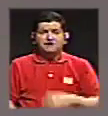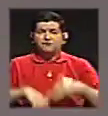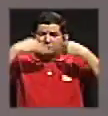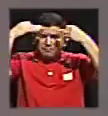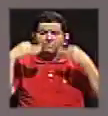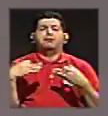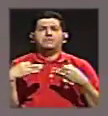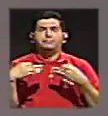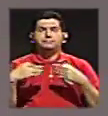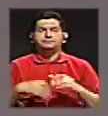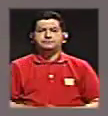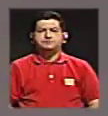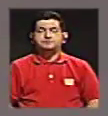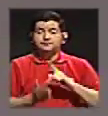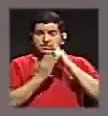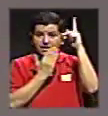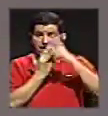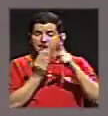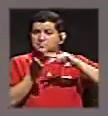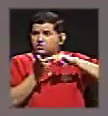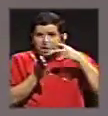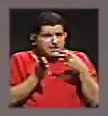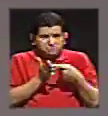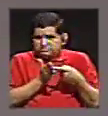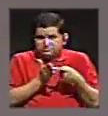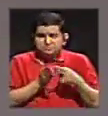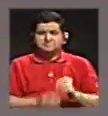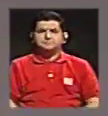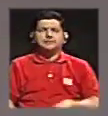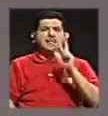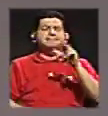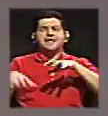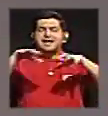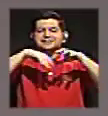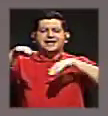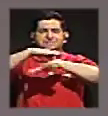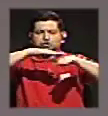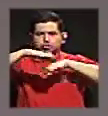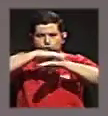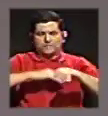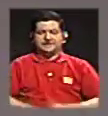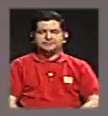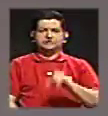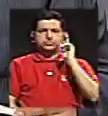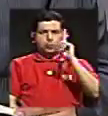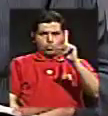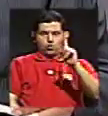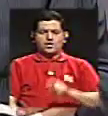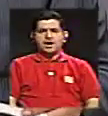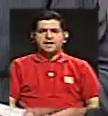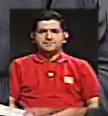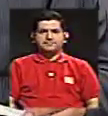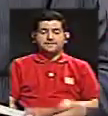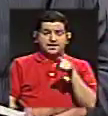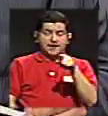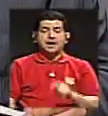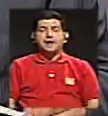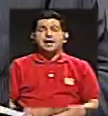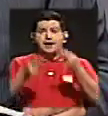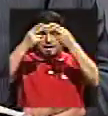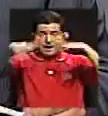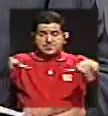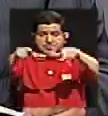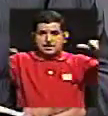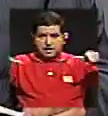decisión y el programa consiste en tres acciones básicas una plantilla en nuestra página